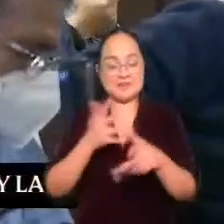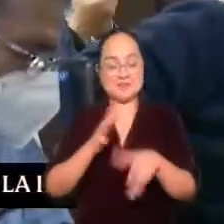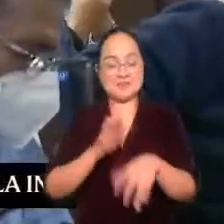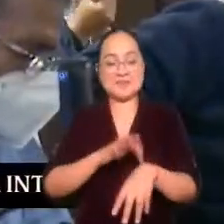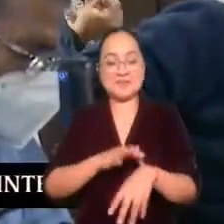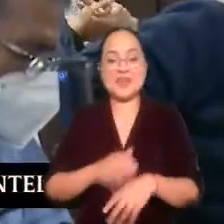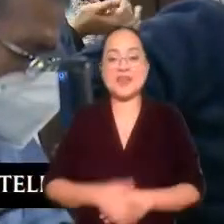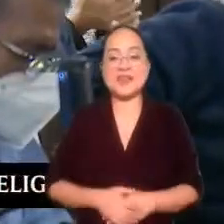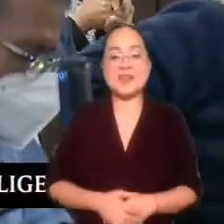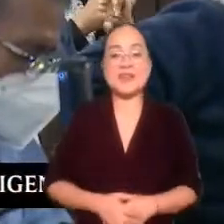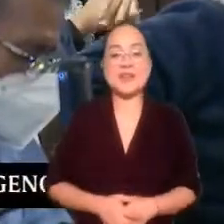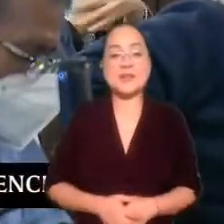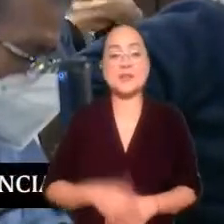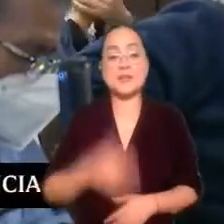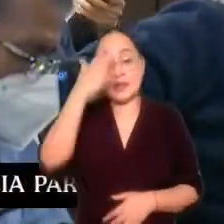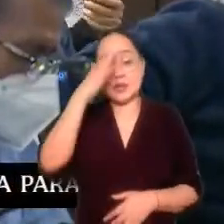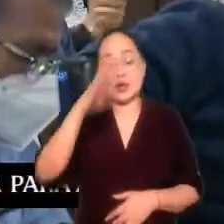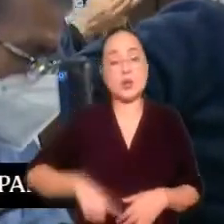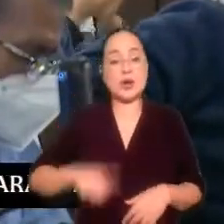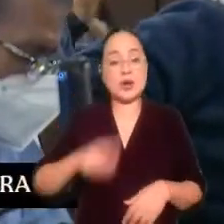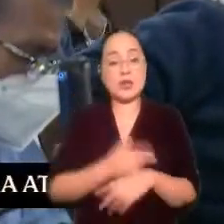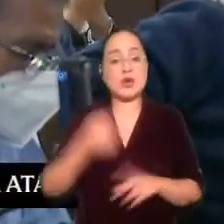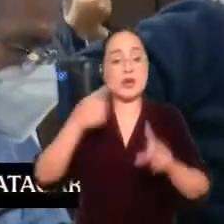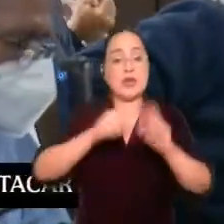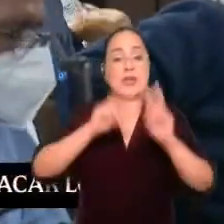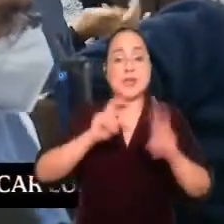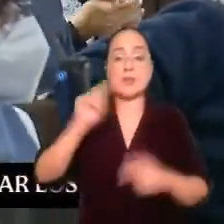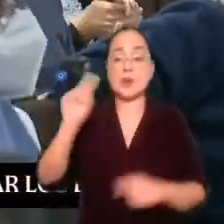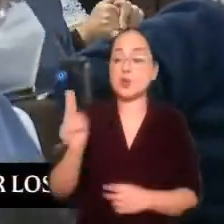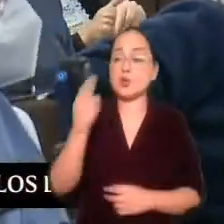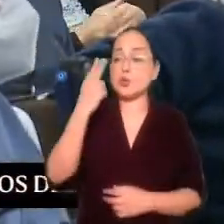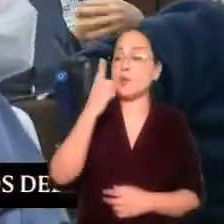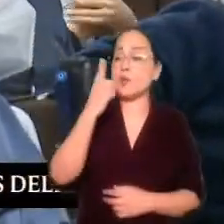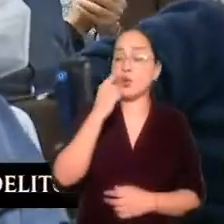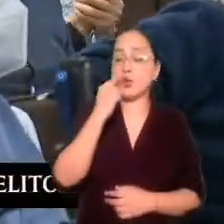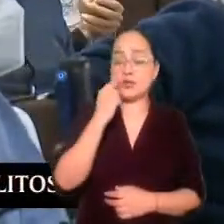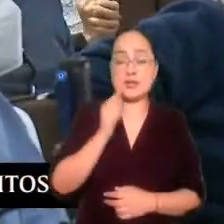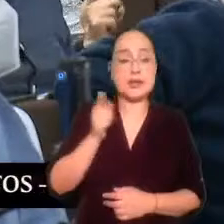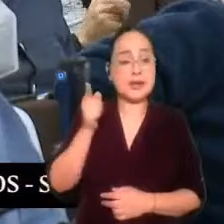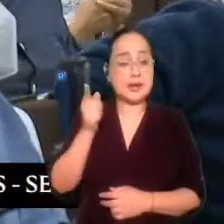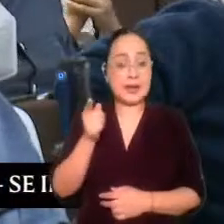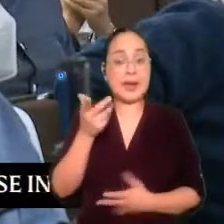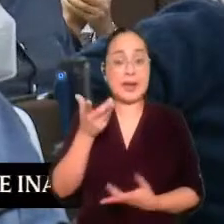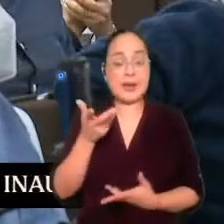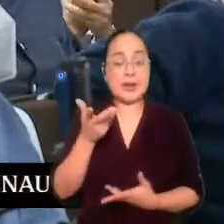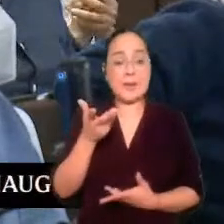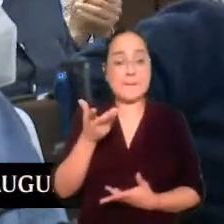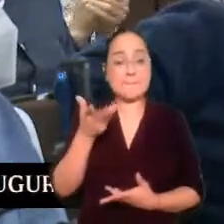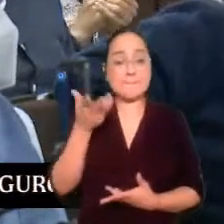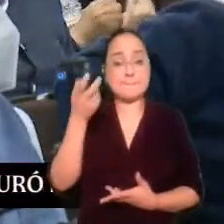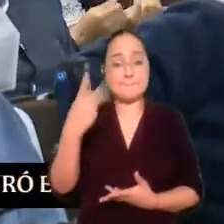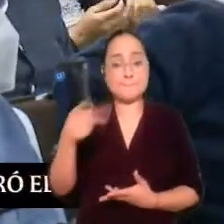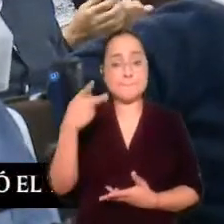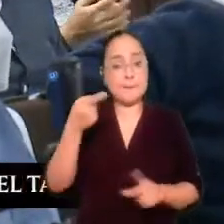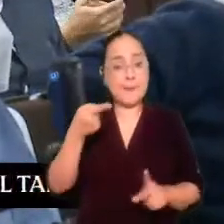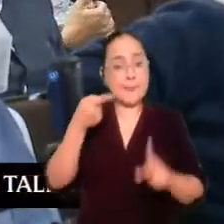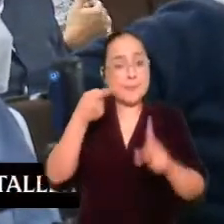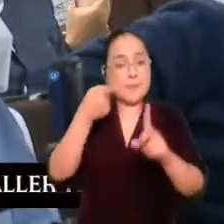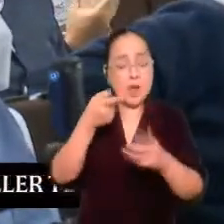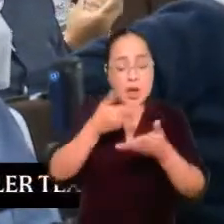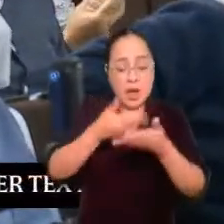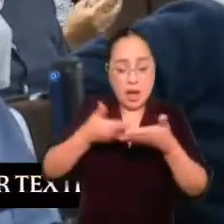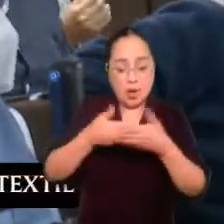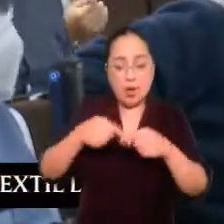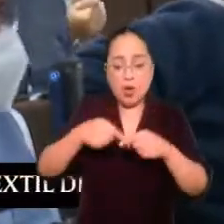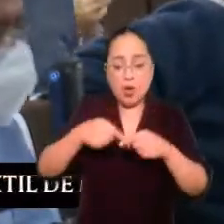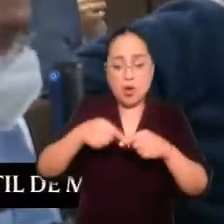Señor gobernador, precisamente con la Universidad de Policía, siendo un con sus objetivos a mediano plazo y otros a corto